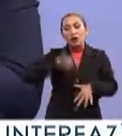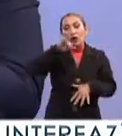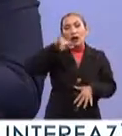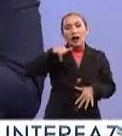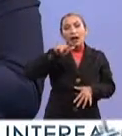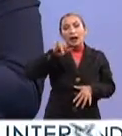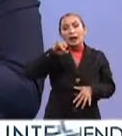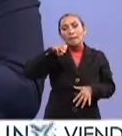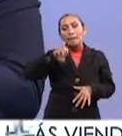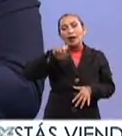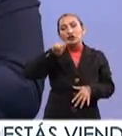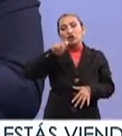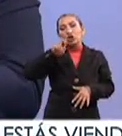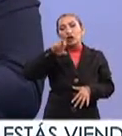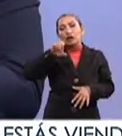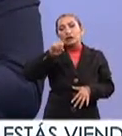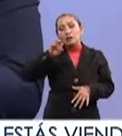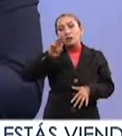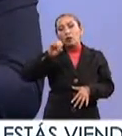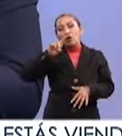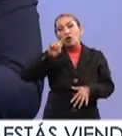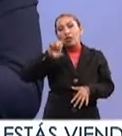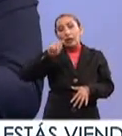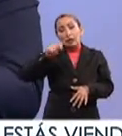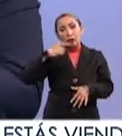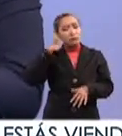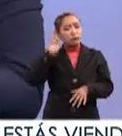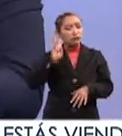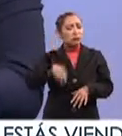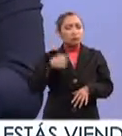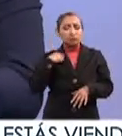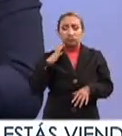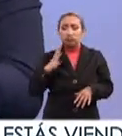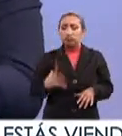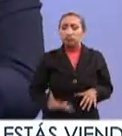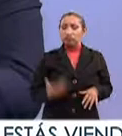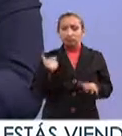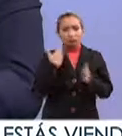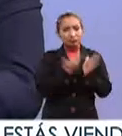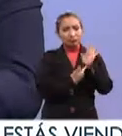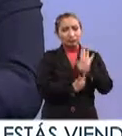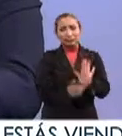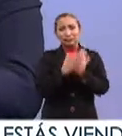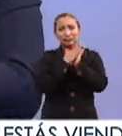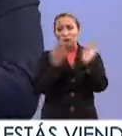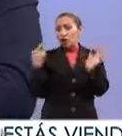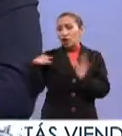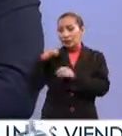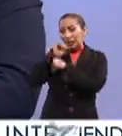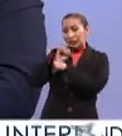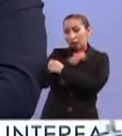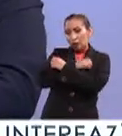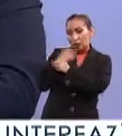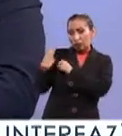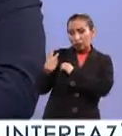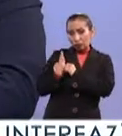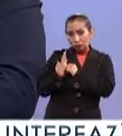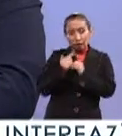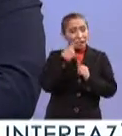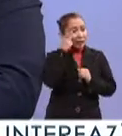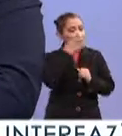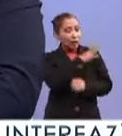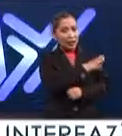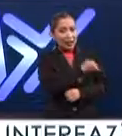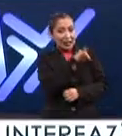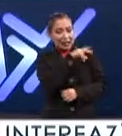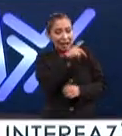Torres Bodet, que la verdad para mí fue todo un privilegio presentar este documento, junto con el secretario de Educación Pública, el director